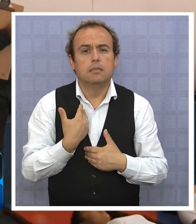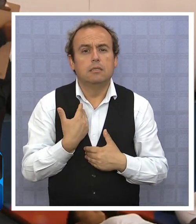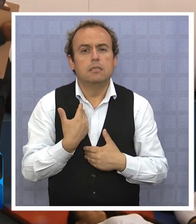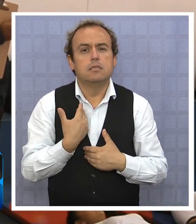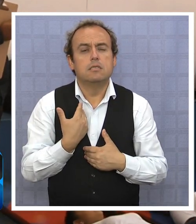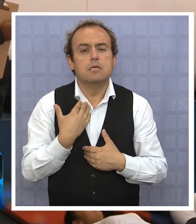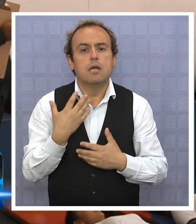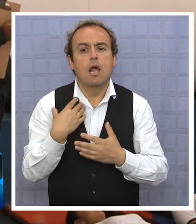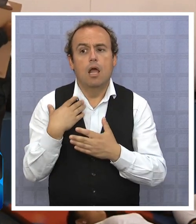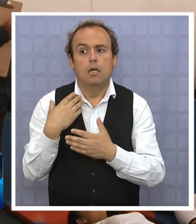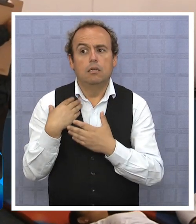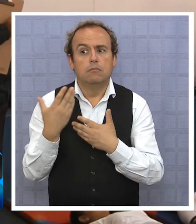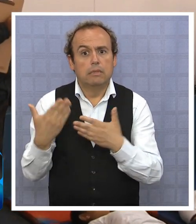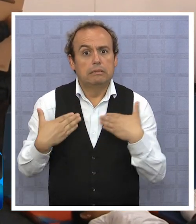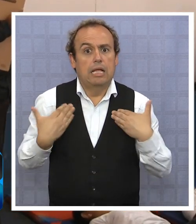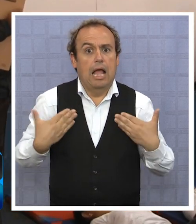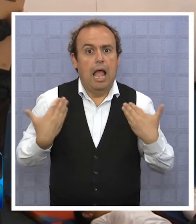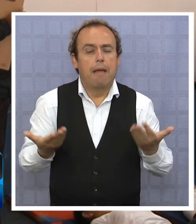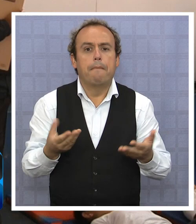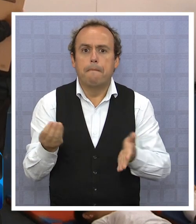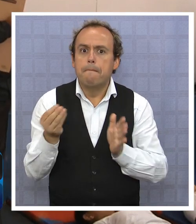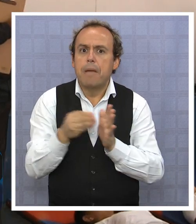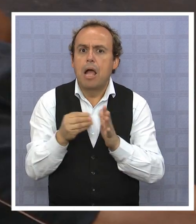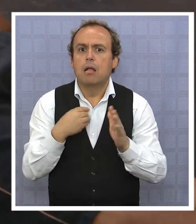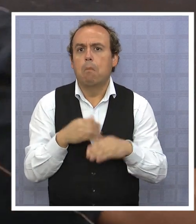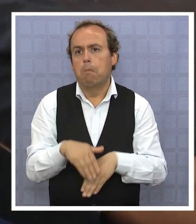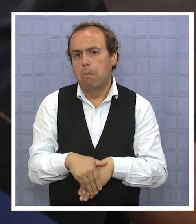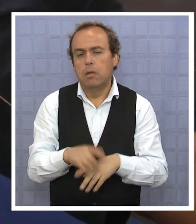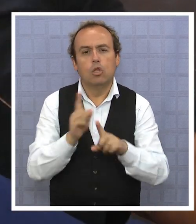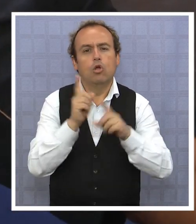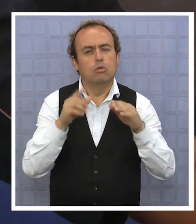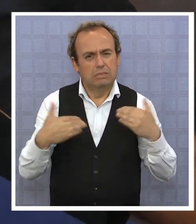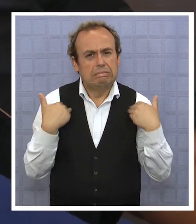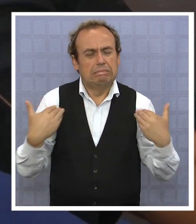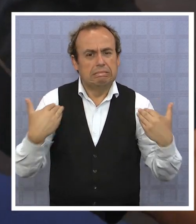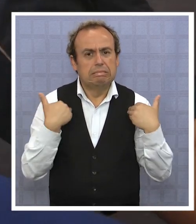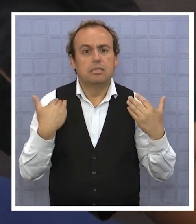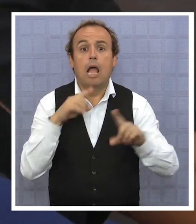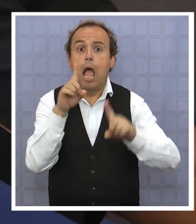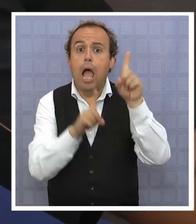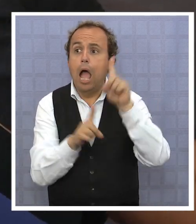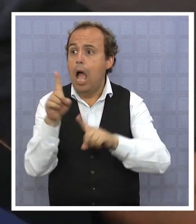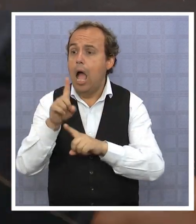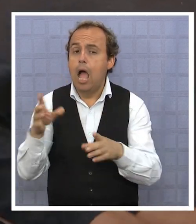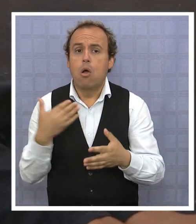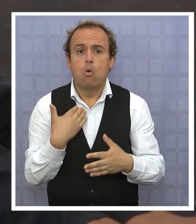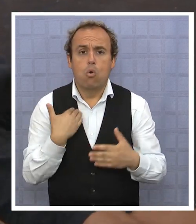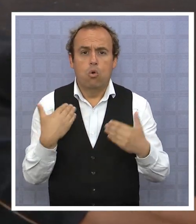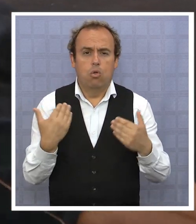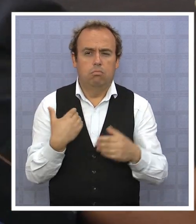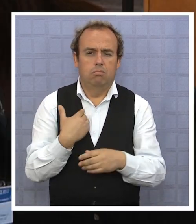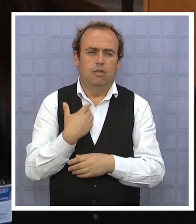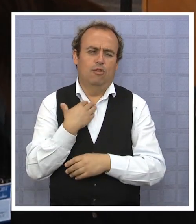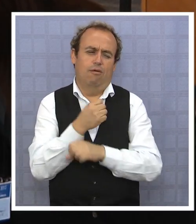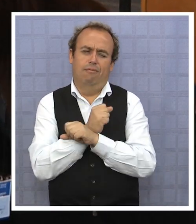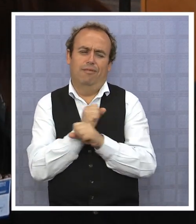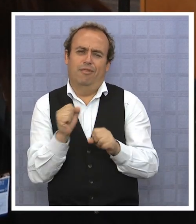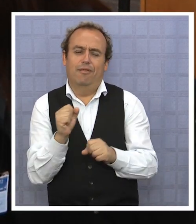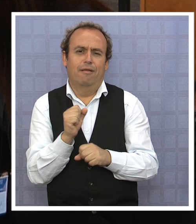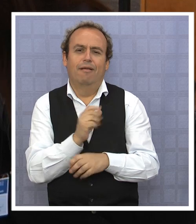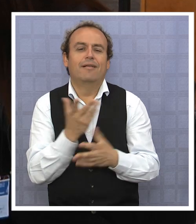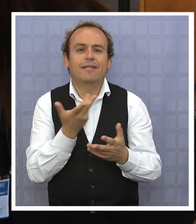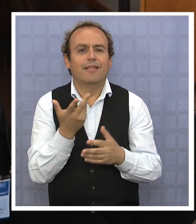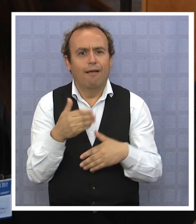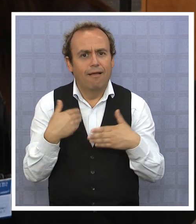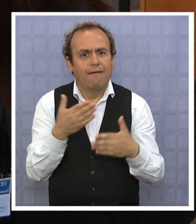nos instinta a hacer más deporte y cosas así. Algunos de los estudiantes se tenían poca fe en la ejecución de las pruebas antes